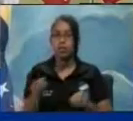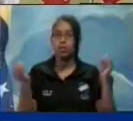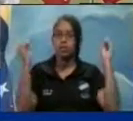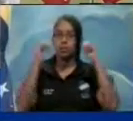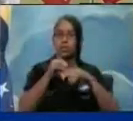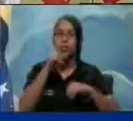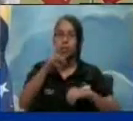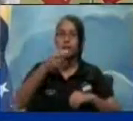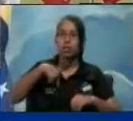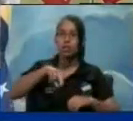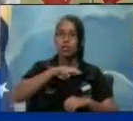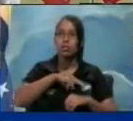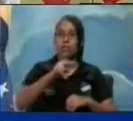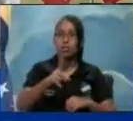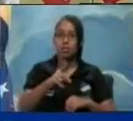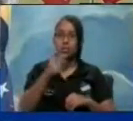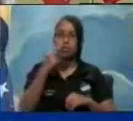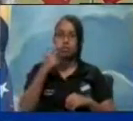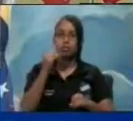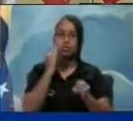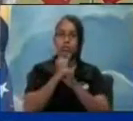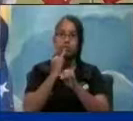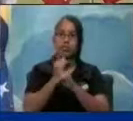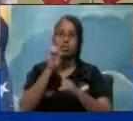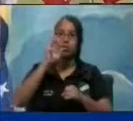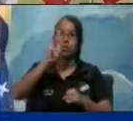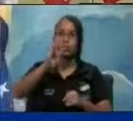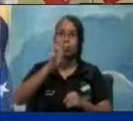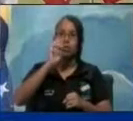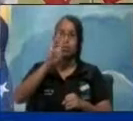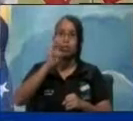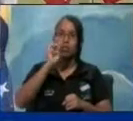ubicarnos en nuestro portal